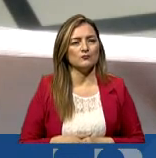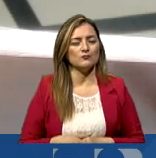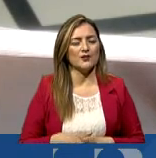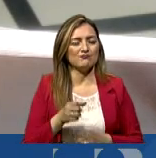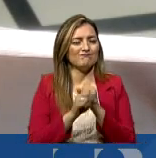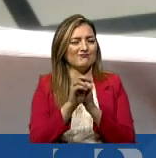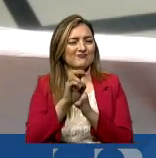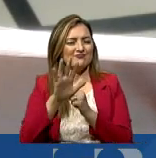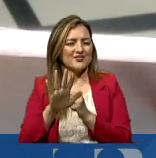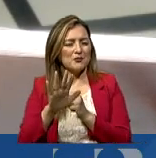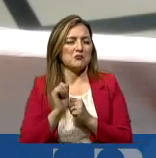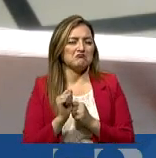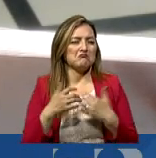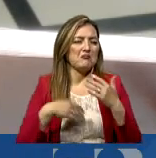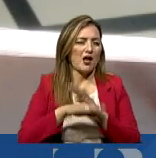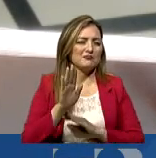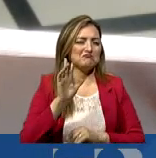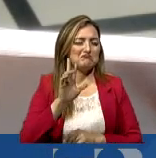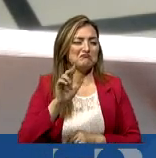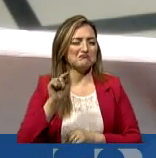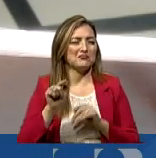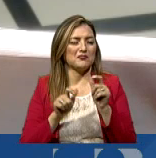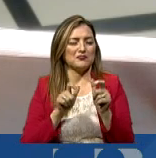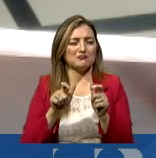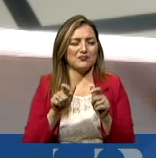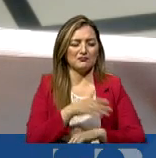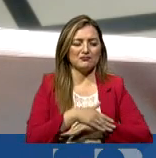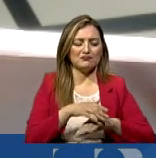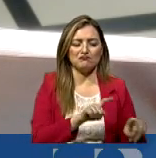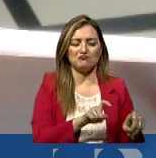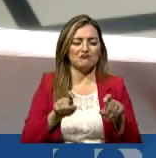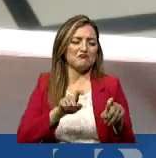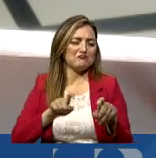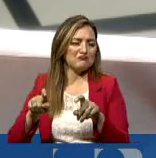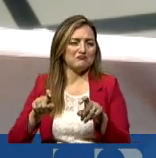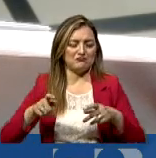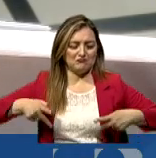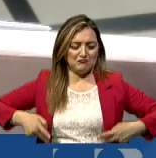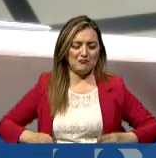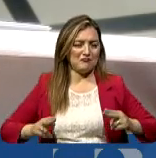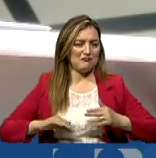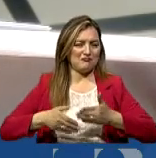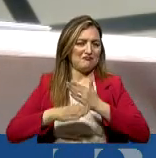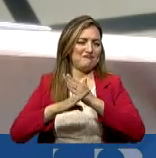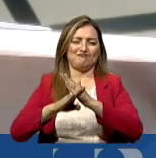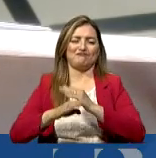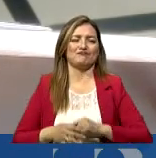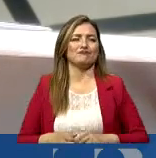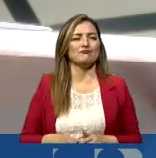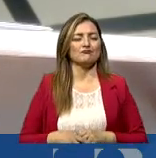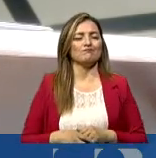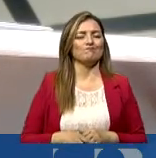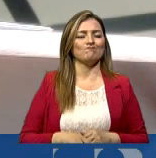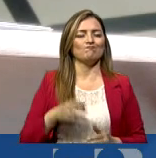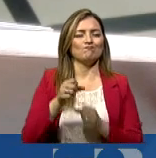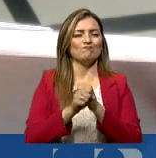3.000 animales en condición de calle serán retirados del espacio público y estarán esterilizados. Y a partir de este año se